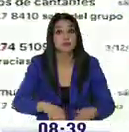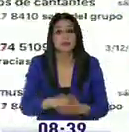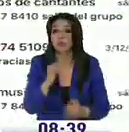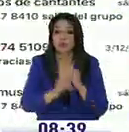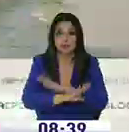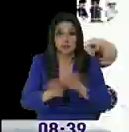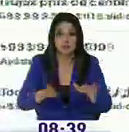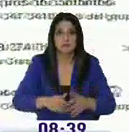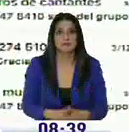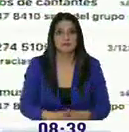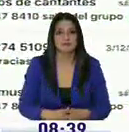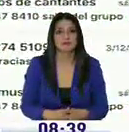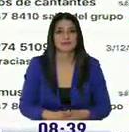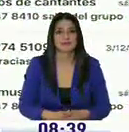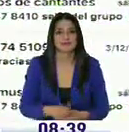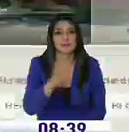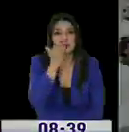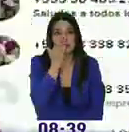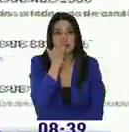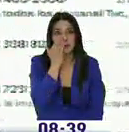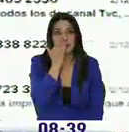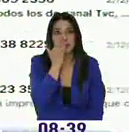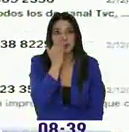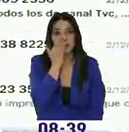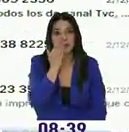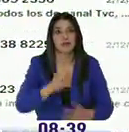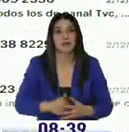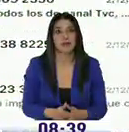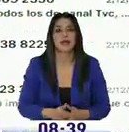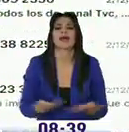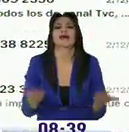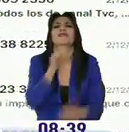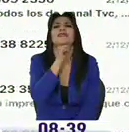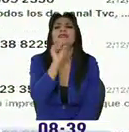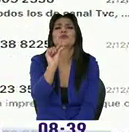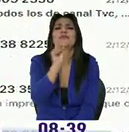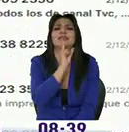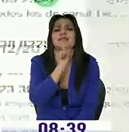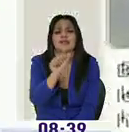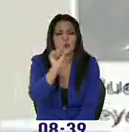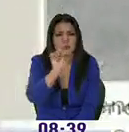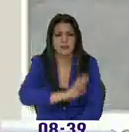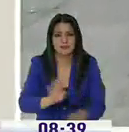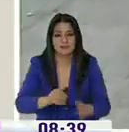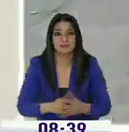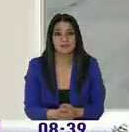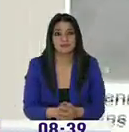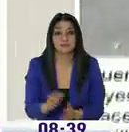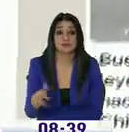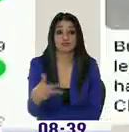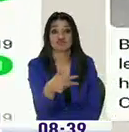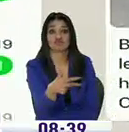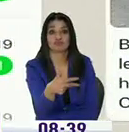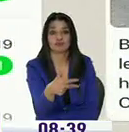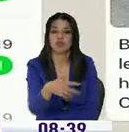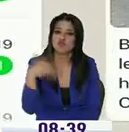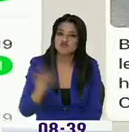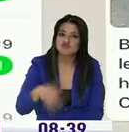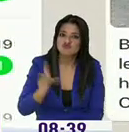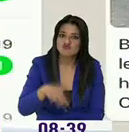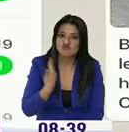querido. Pónganlo más en pantalla. Ahora sí, respira. Ah, no, faltó. Ve. Para papá, este es con...